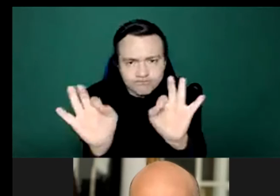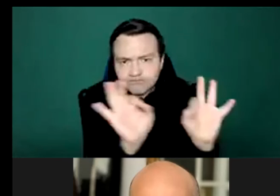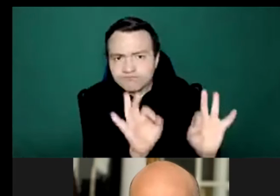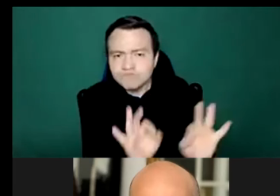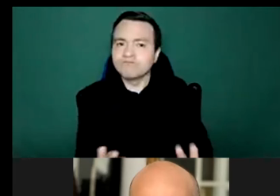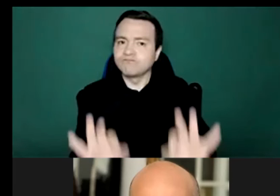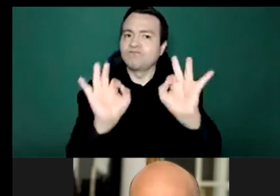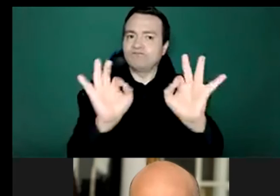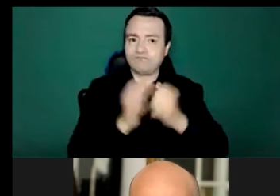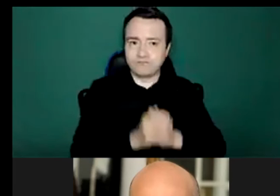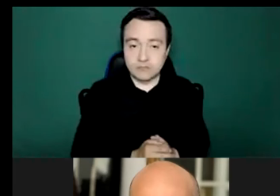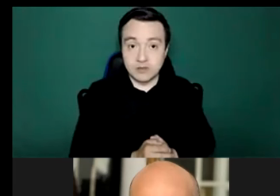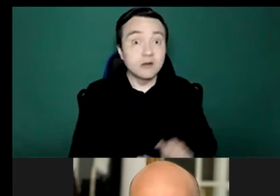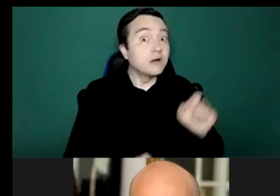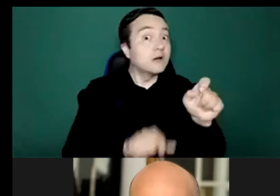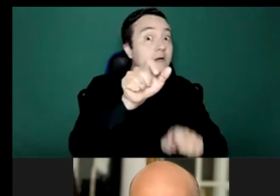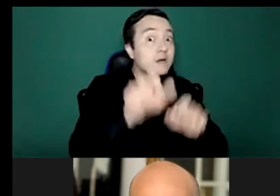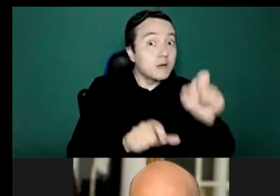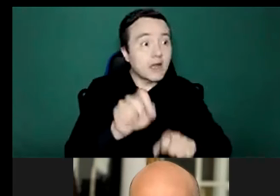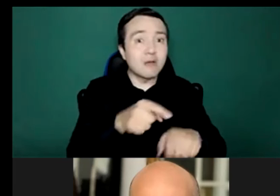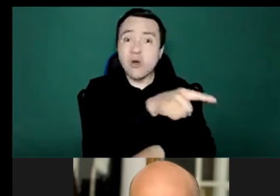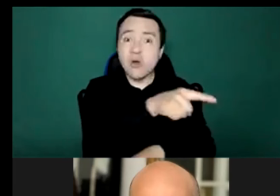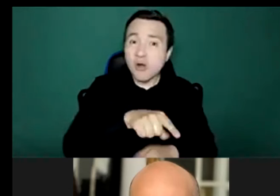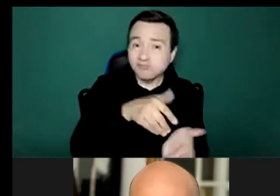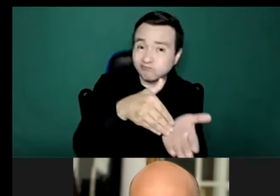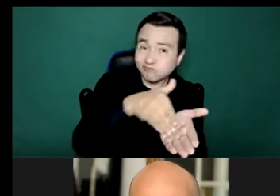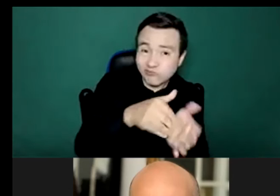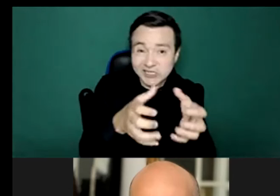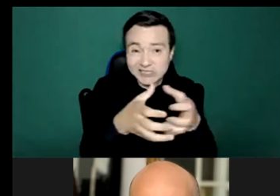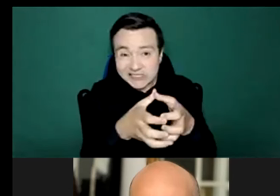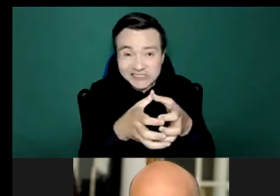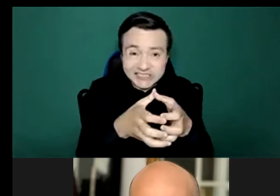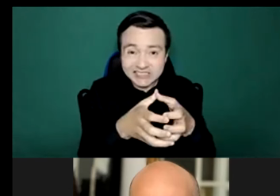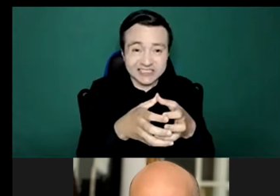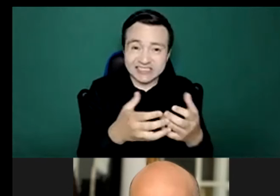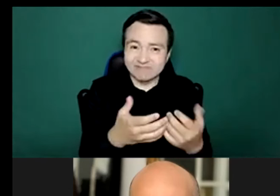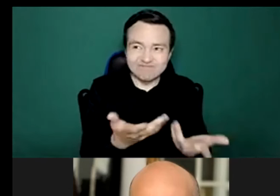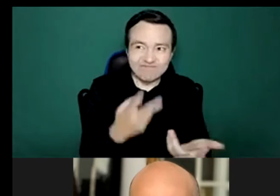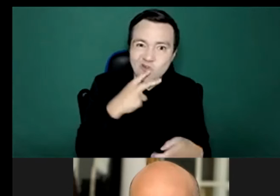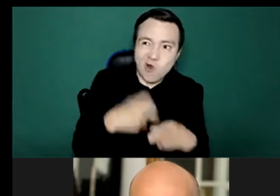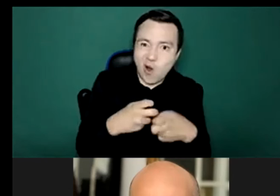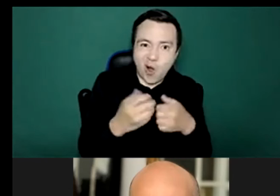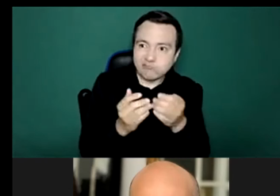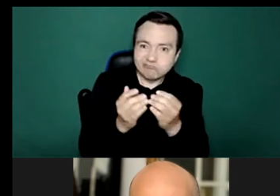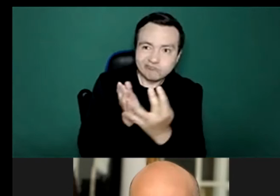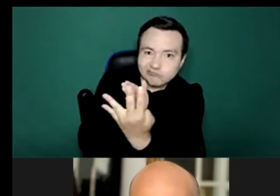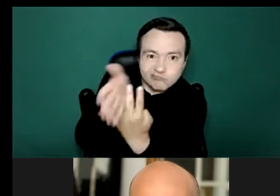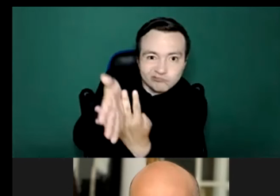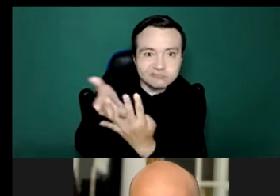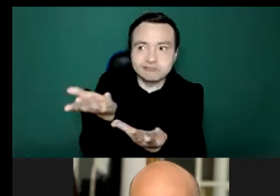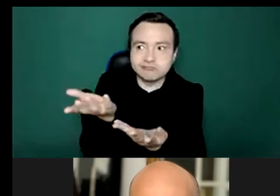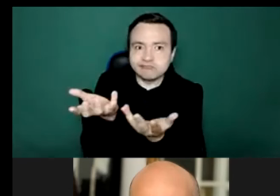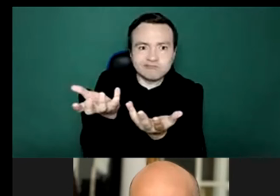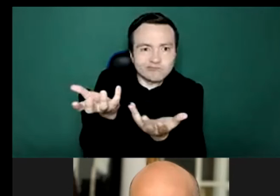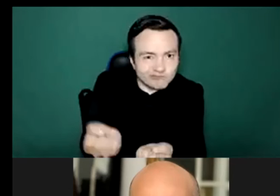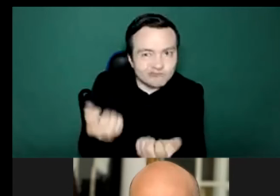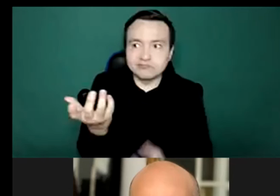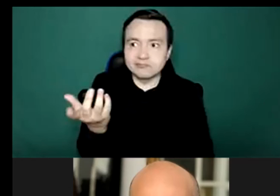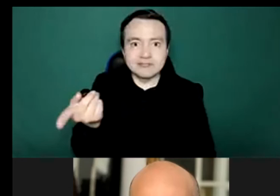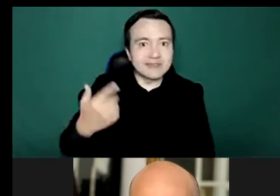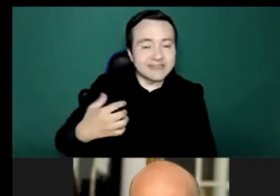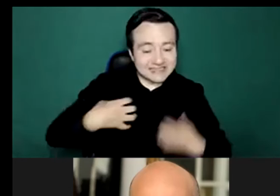poblaciones más vulnerables sufren para exercer su derecho a la salud. En definitiva, el tema de ese